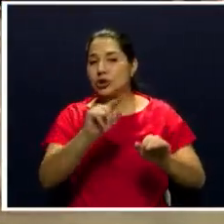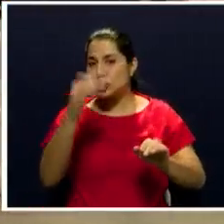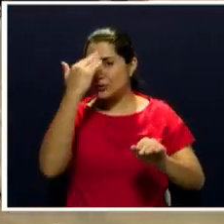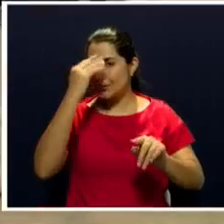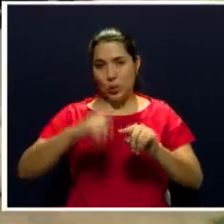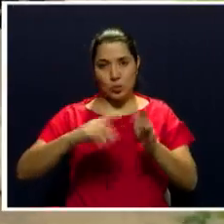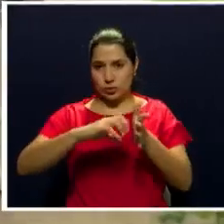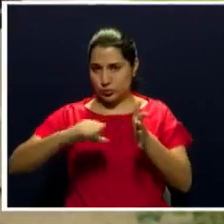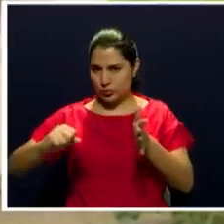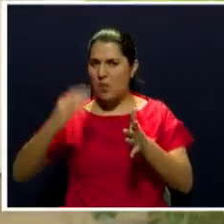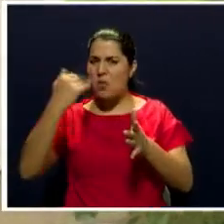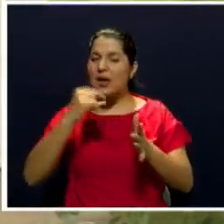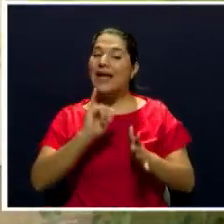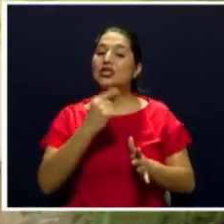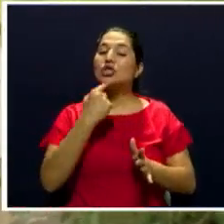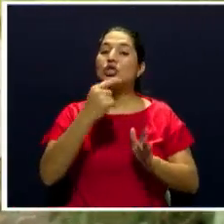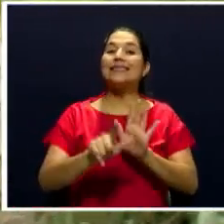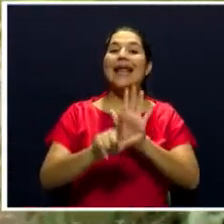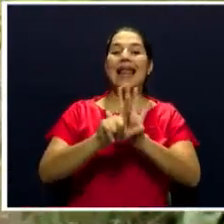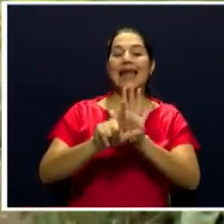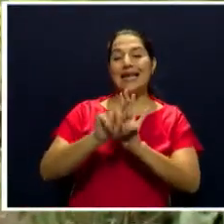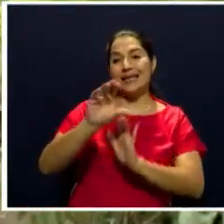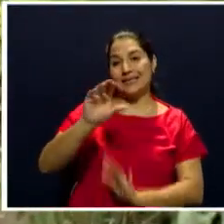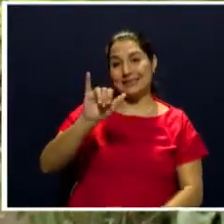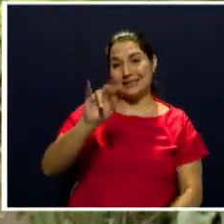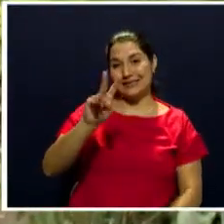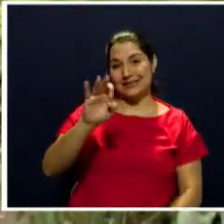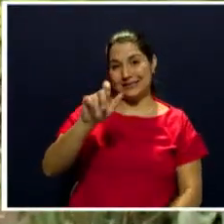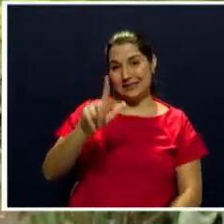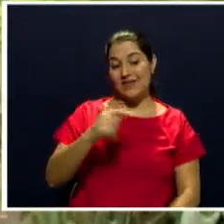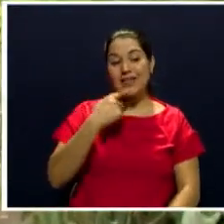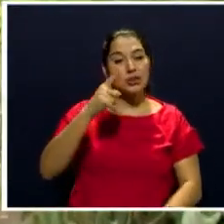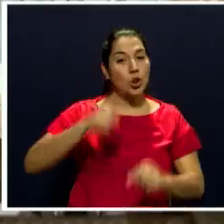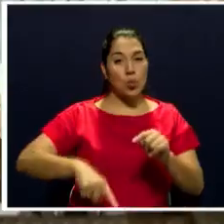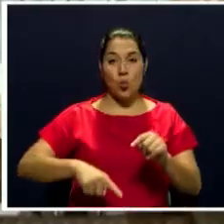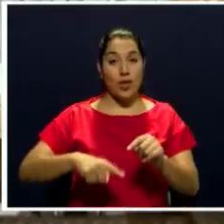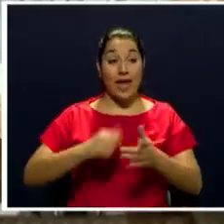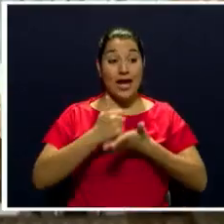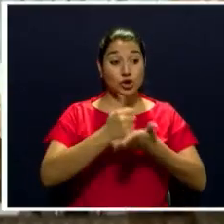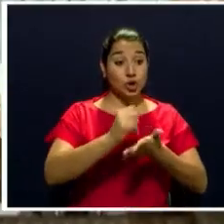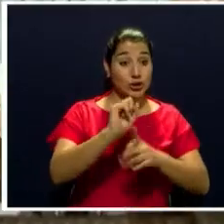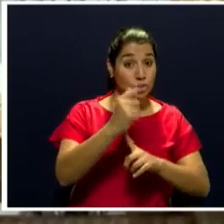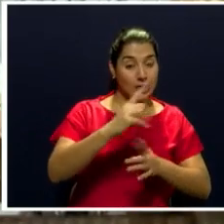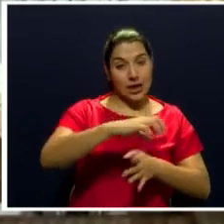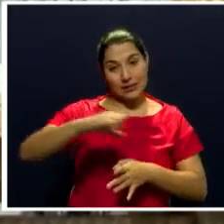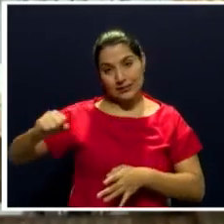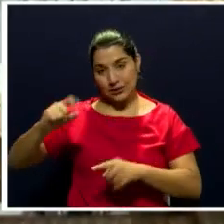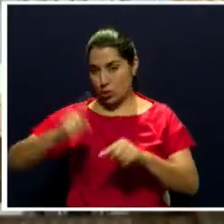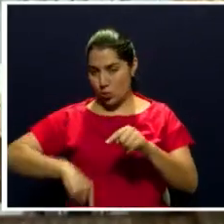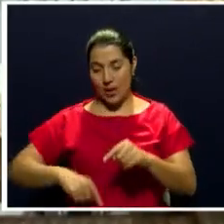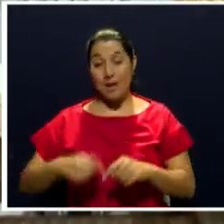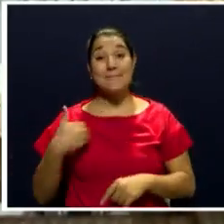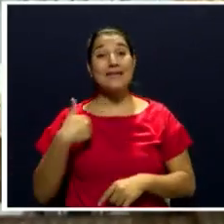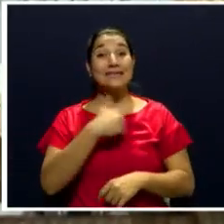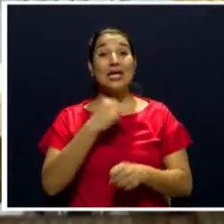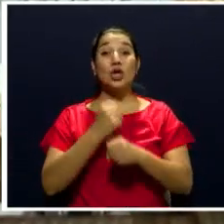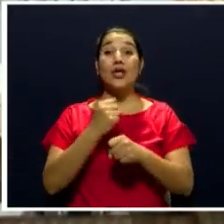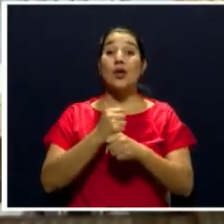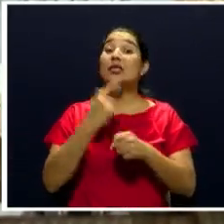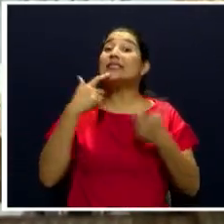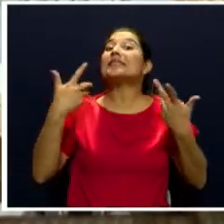en el que se establece la inembargabilidad de los beneficios sociales. El Ministerio de Trabajo informó que ya está